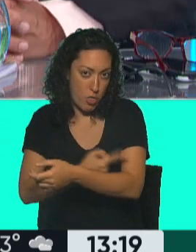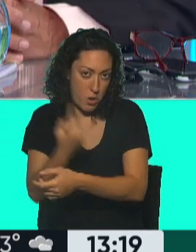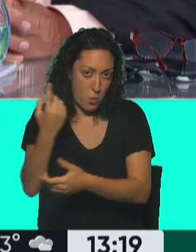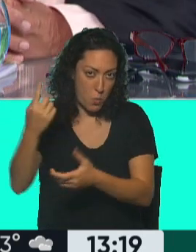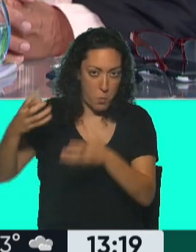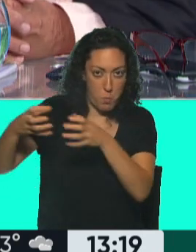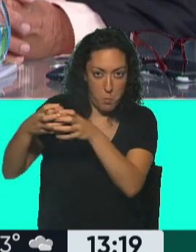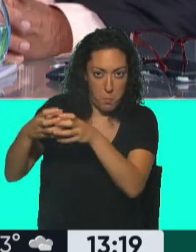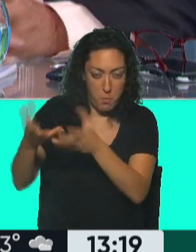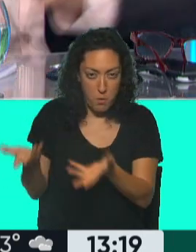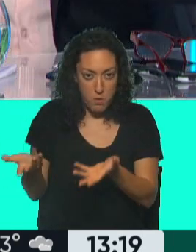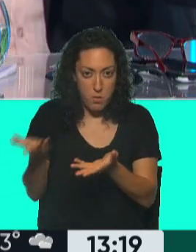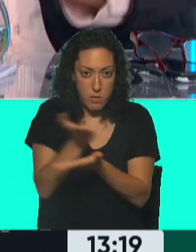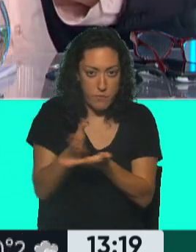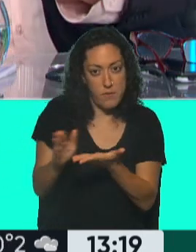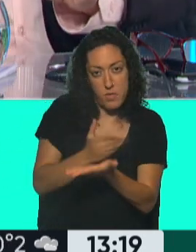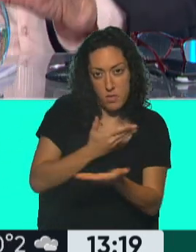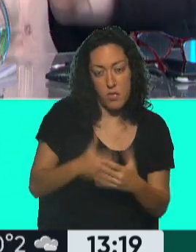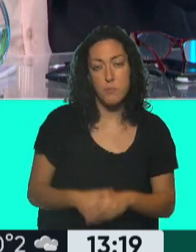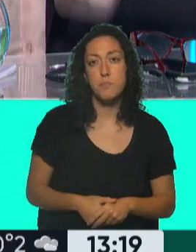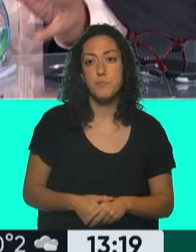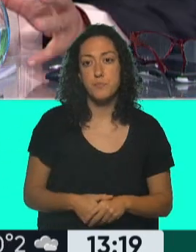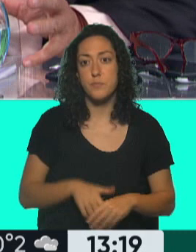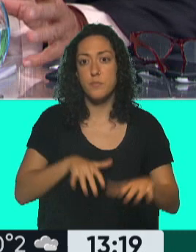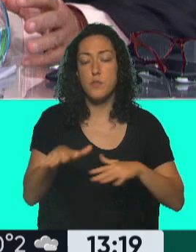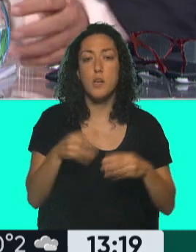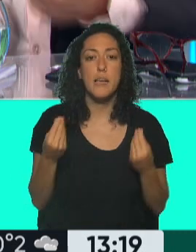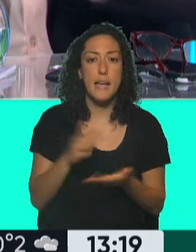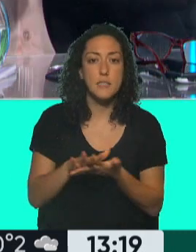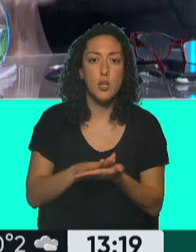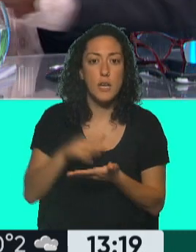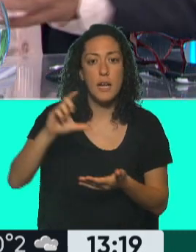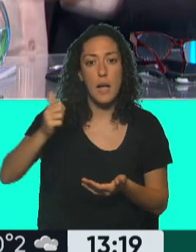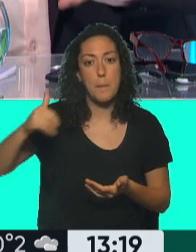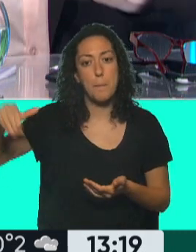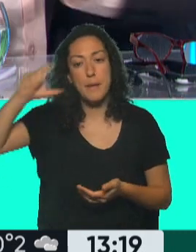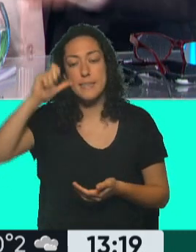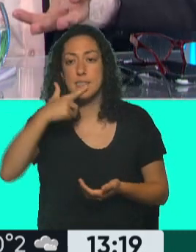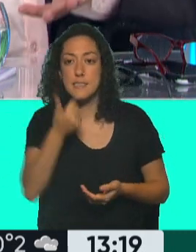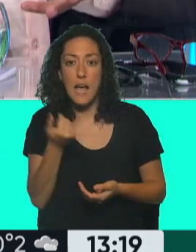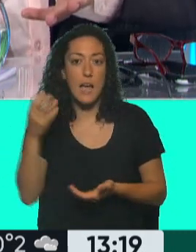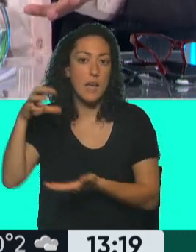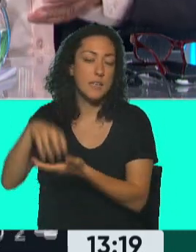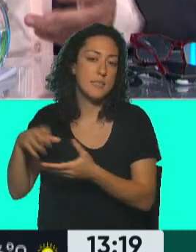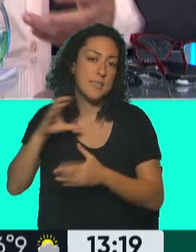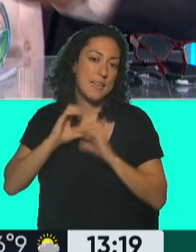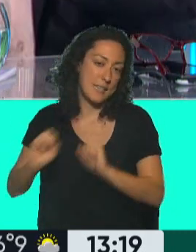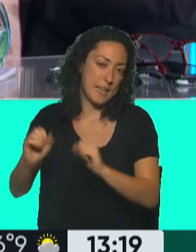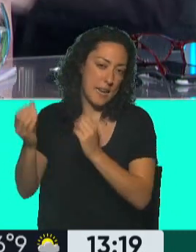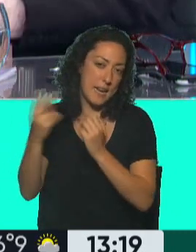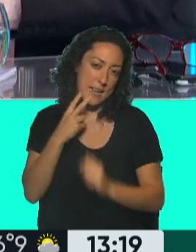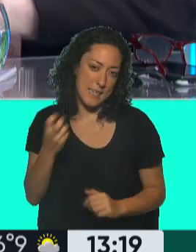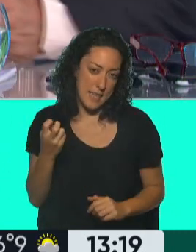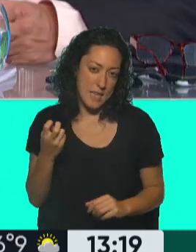la geografía dividida ahora con este cuadro de situación que hizo camisa se sienta camisa camisa de la secretaría de energía sí